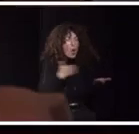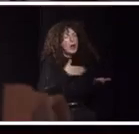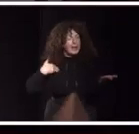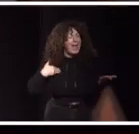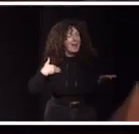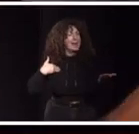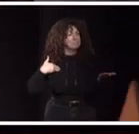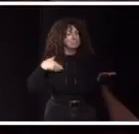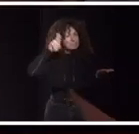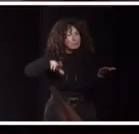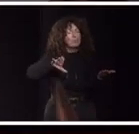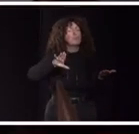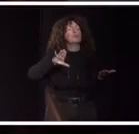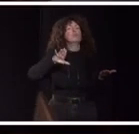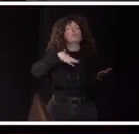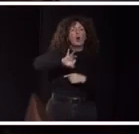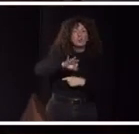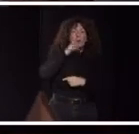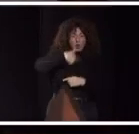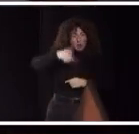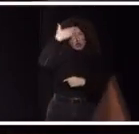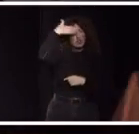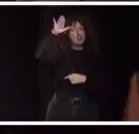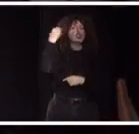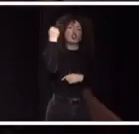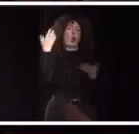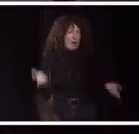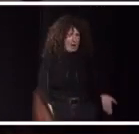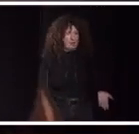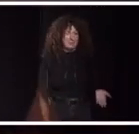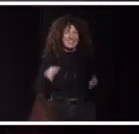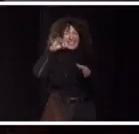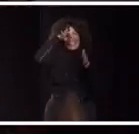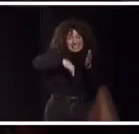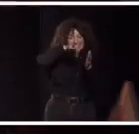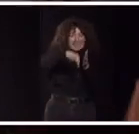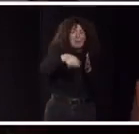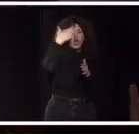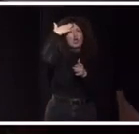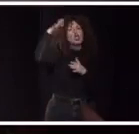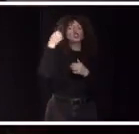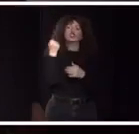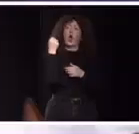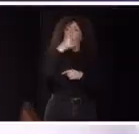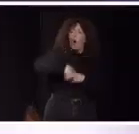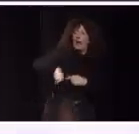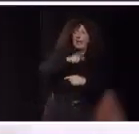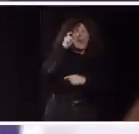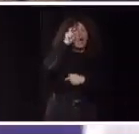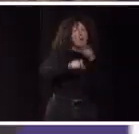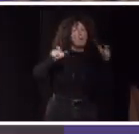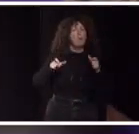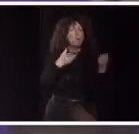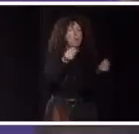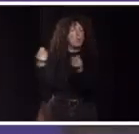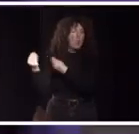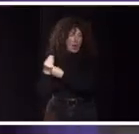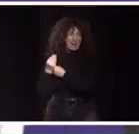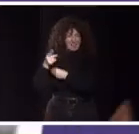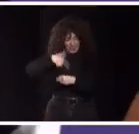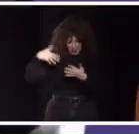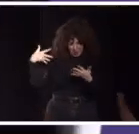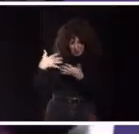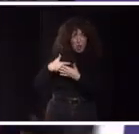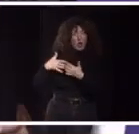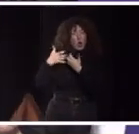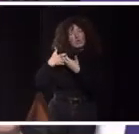posibles, porque somos soberanas. Es también la semilla de la soberanía popular que tanto costó conquistar. Es el pueblo